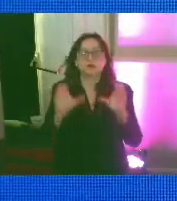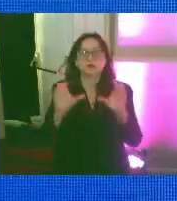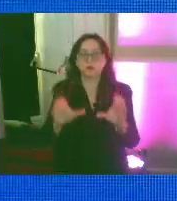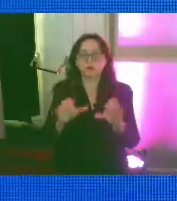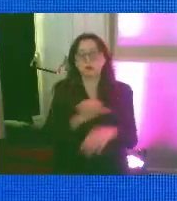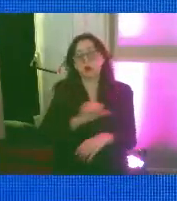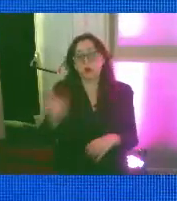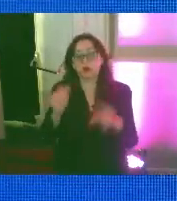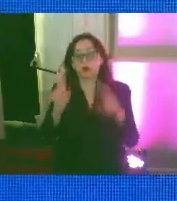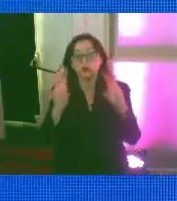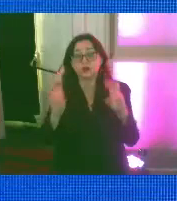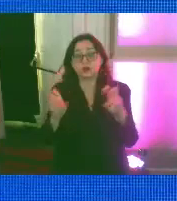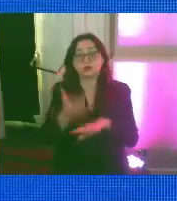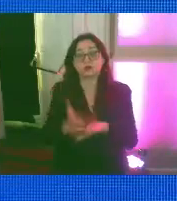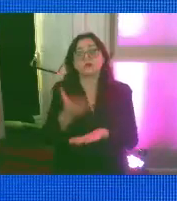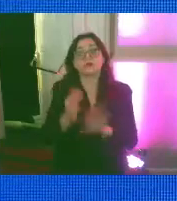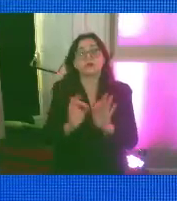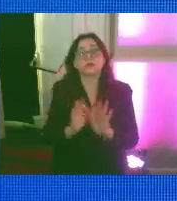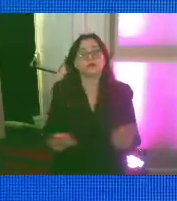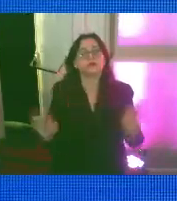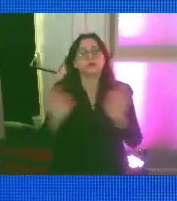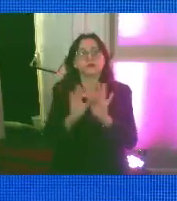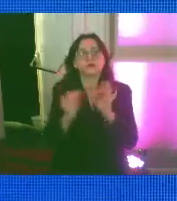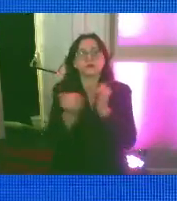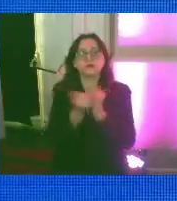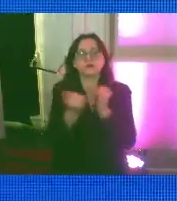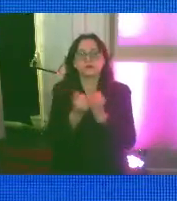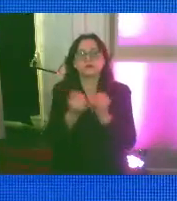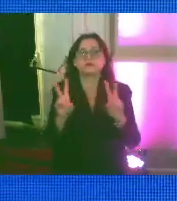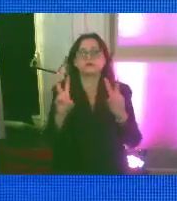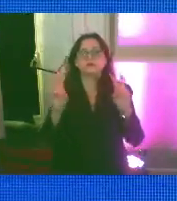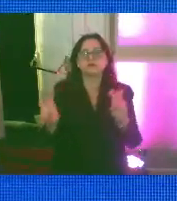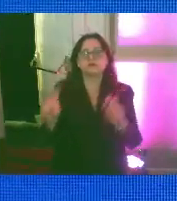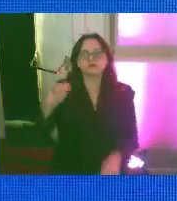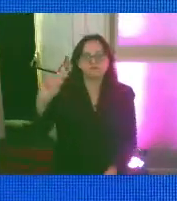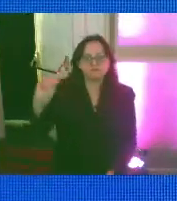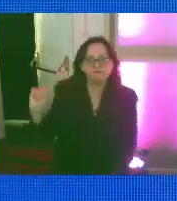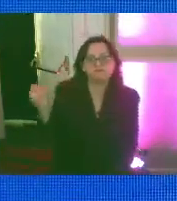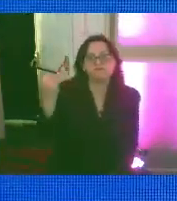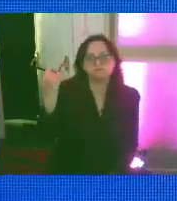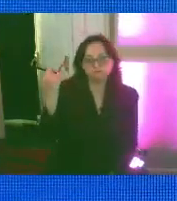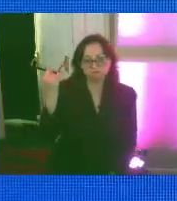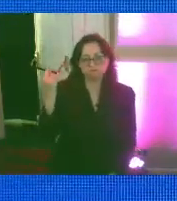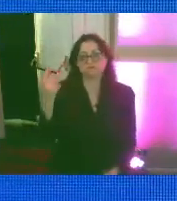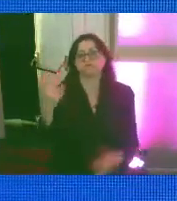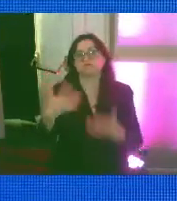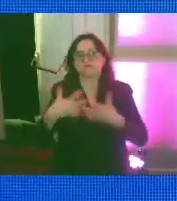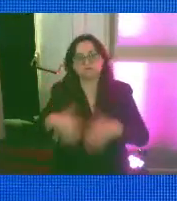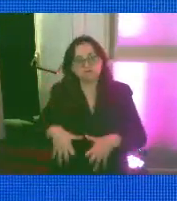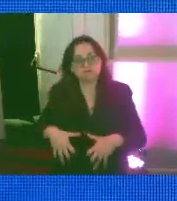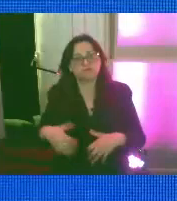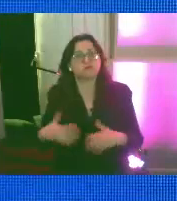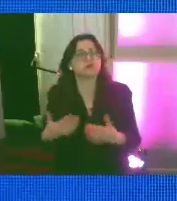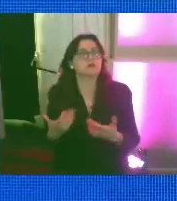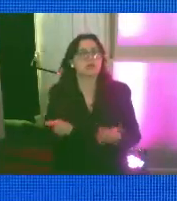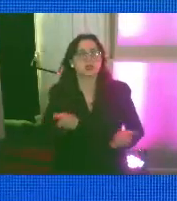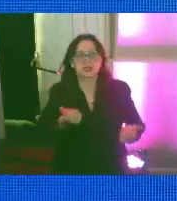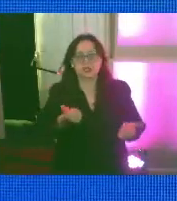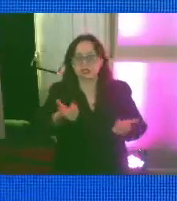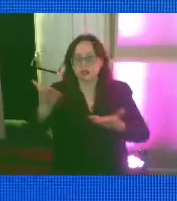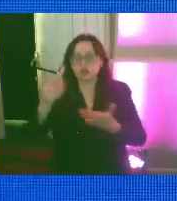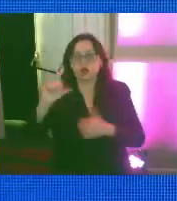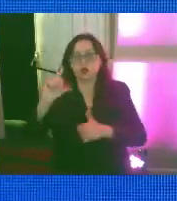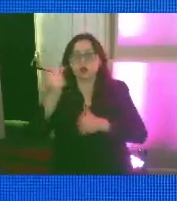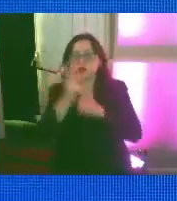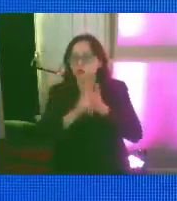aquí vamos a hablar seguramente mucho de la tecnología, ¿no? De la industria, de las exportaciones, ojalá, porque son